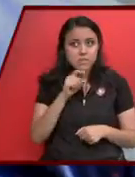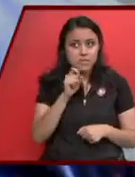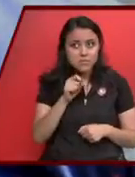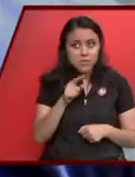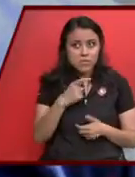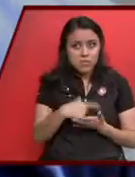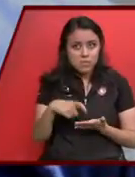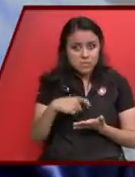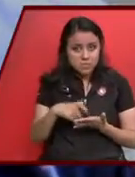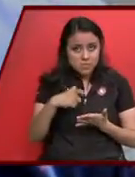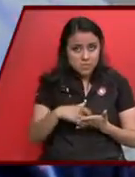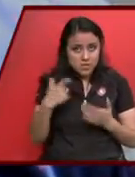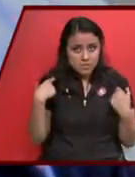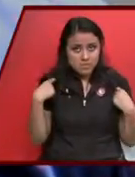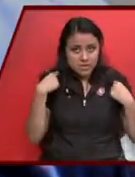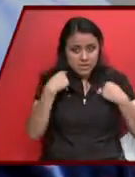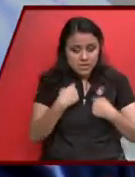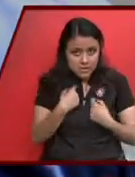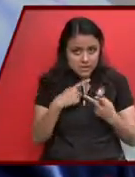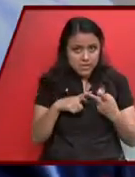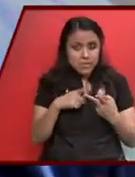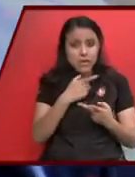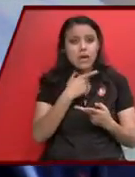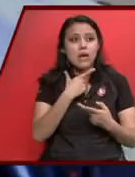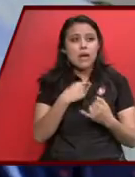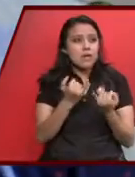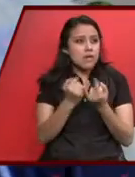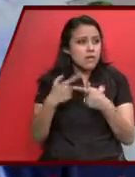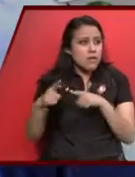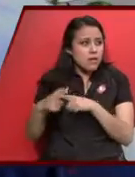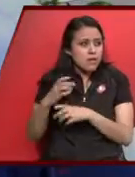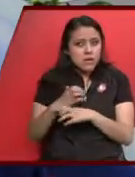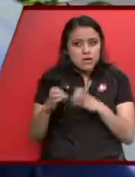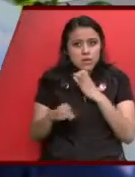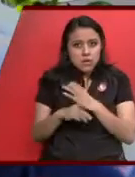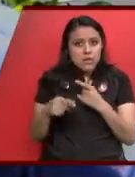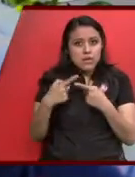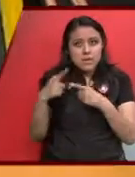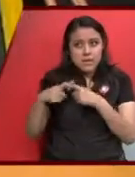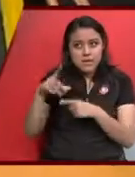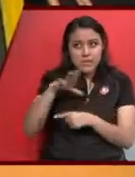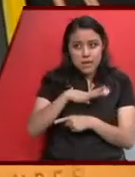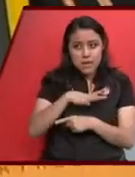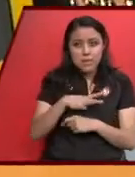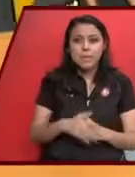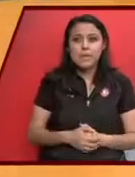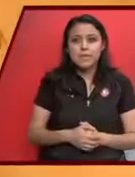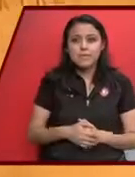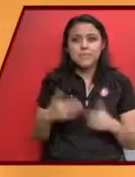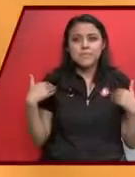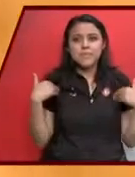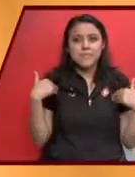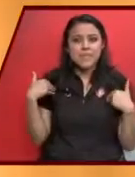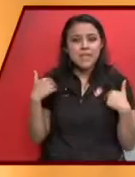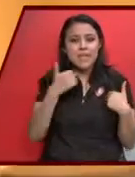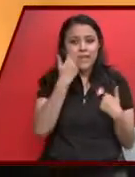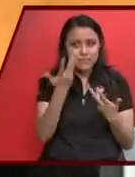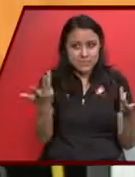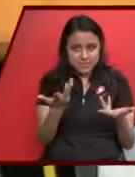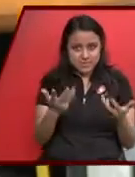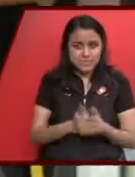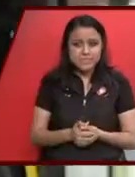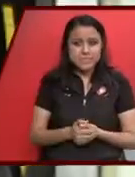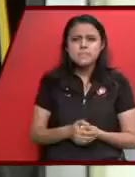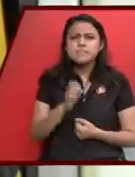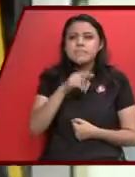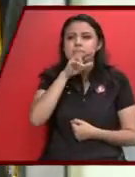manera playeras, camisas y los accesorios que corresponden a la moda que queremos tener. La